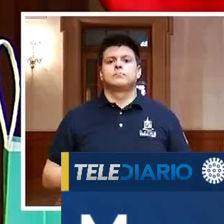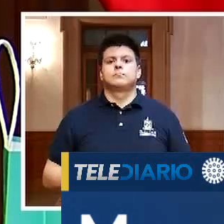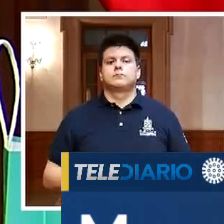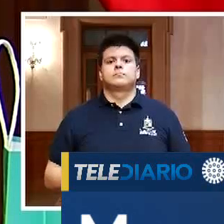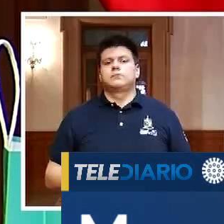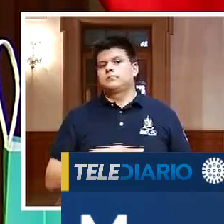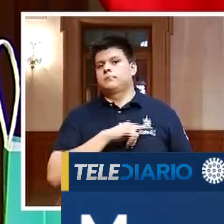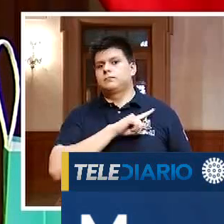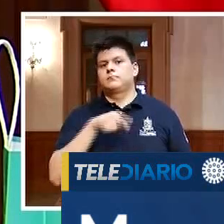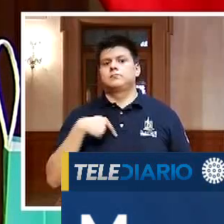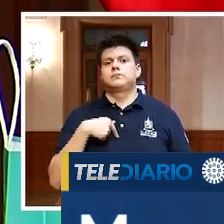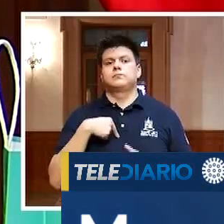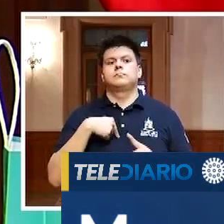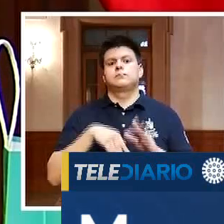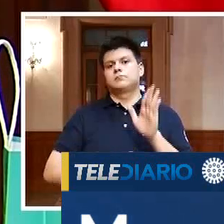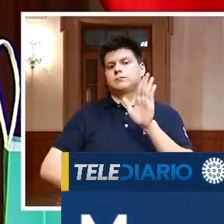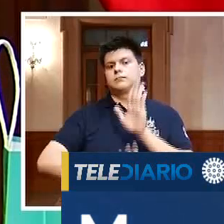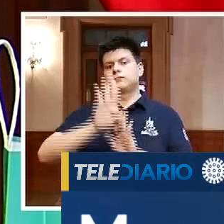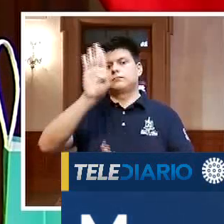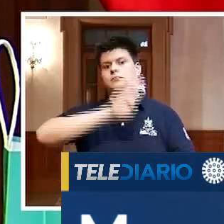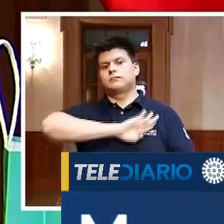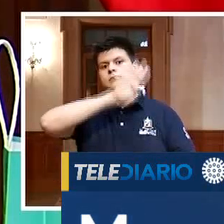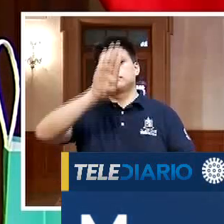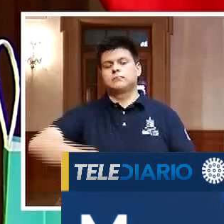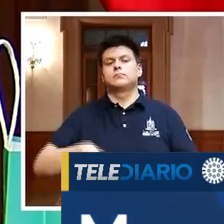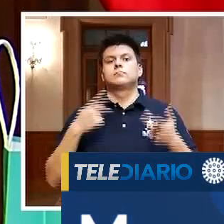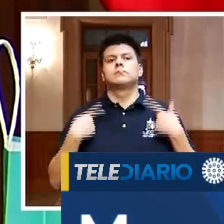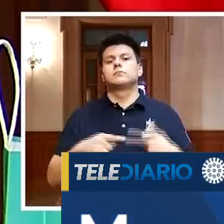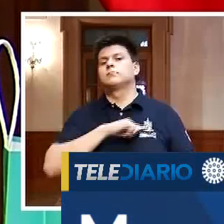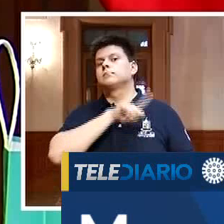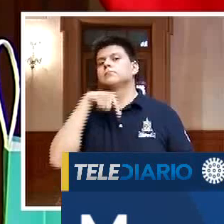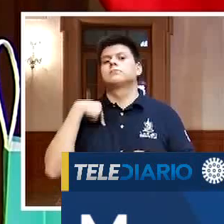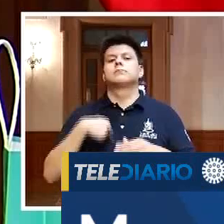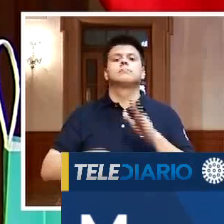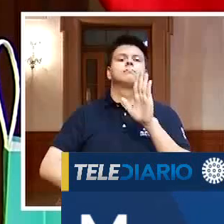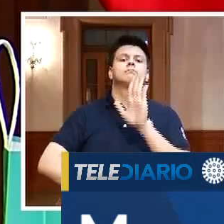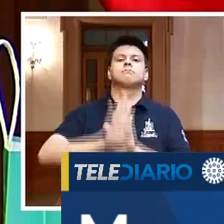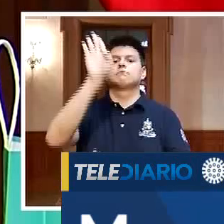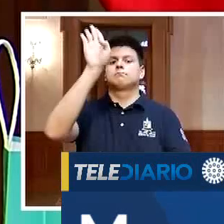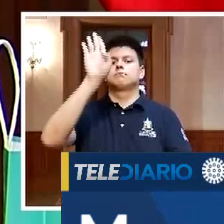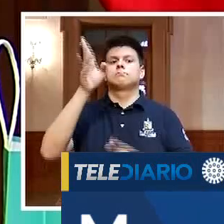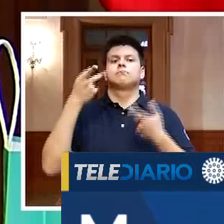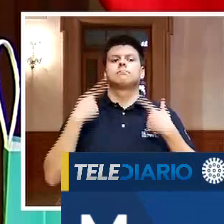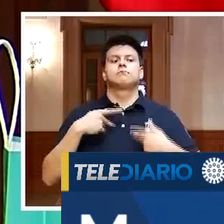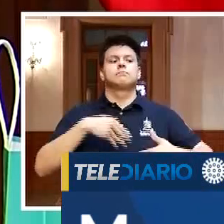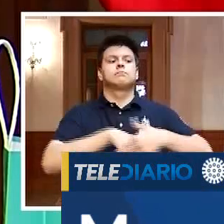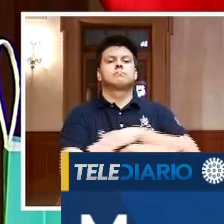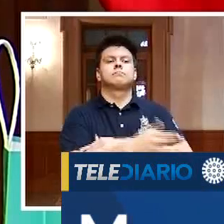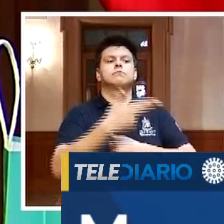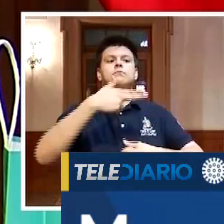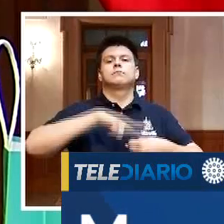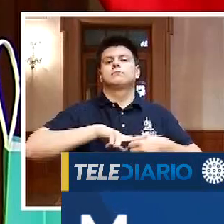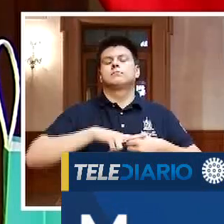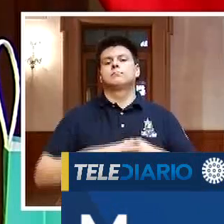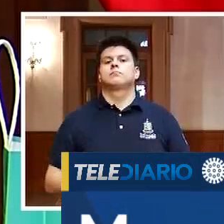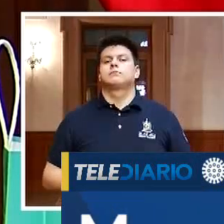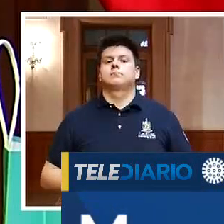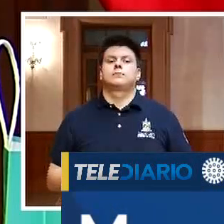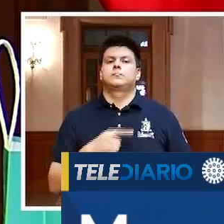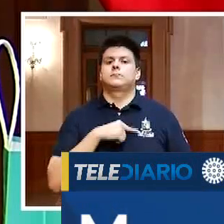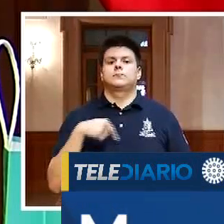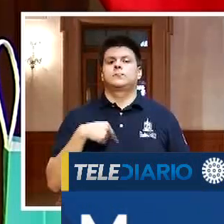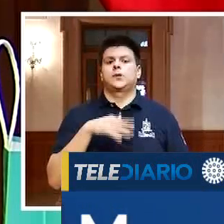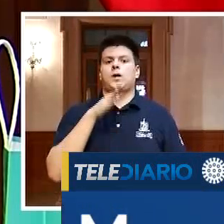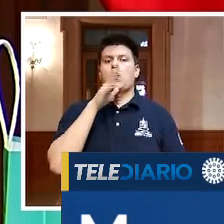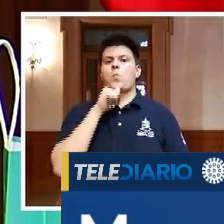hacia arriba en el número de defunciones. Vamos hacia arriba en el número de pacientes internados. No podemos